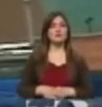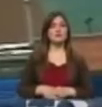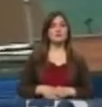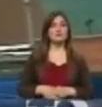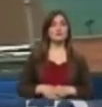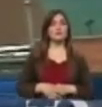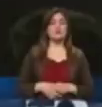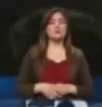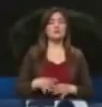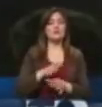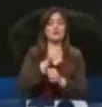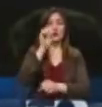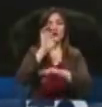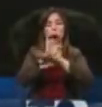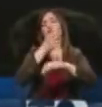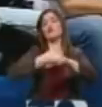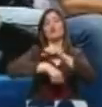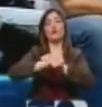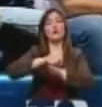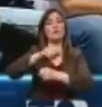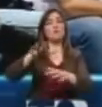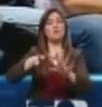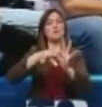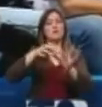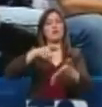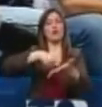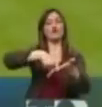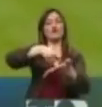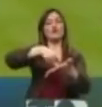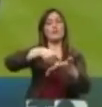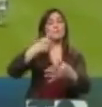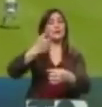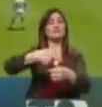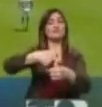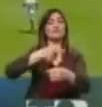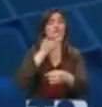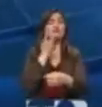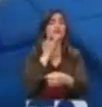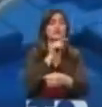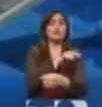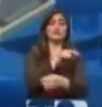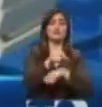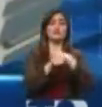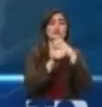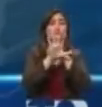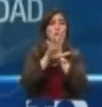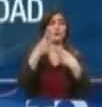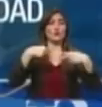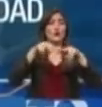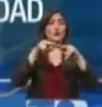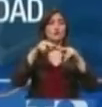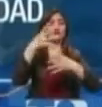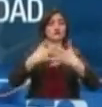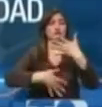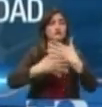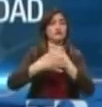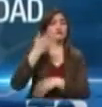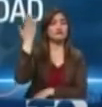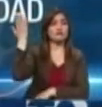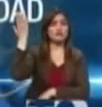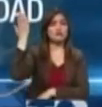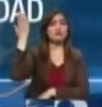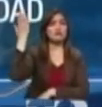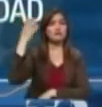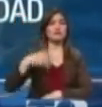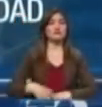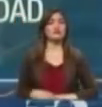con quienes la Federación Ecuatoriana de Fútbol firmó un contrato de exclusividad por 5 años, por un valor total cercano a los 92 millones